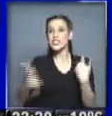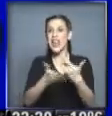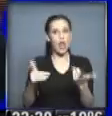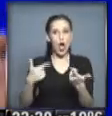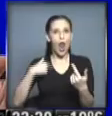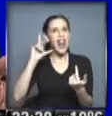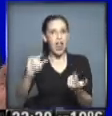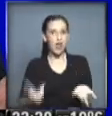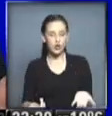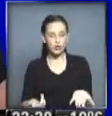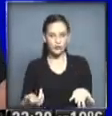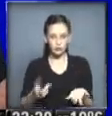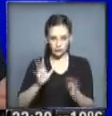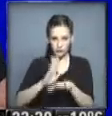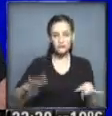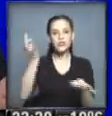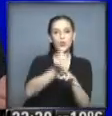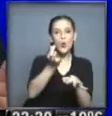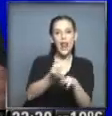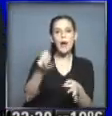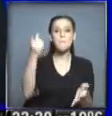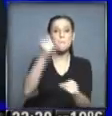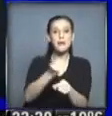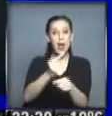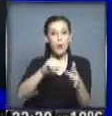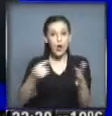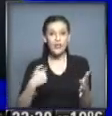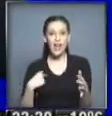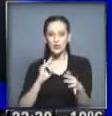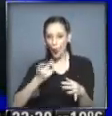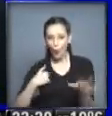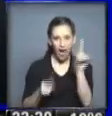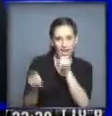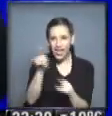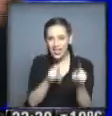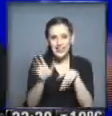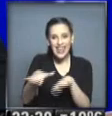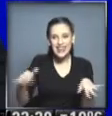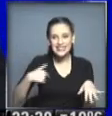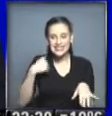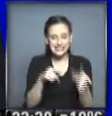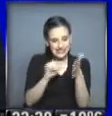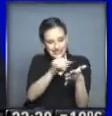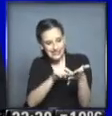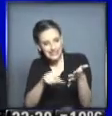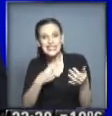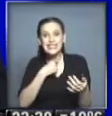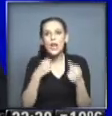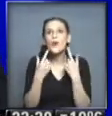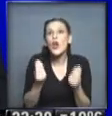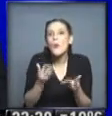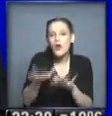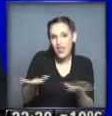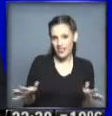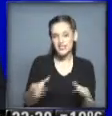O los chicos estos de escuelas primarias de Buenos Aires probando con los instrumentos con los que sueñan todos los músicos, ¿no? Tener la posibilidad de acceder a eso es